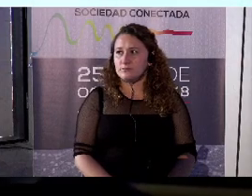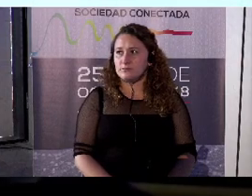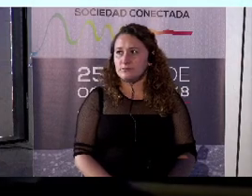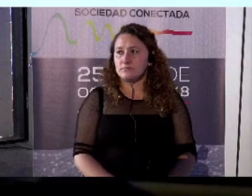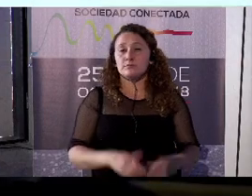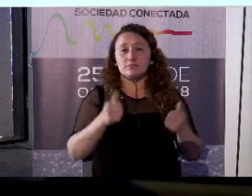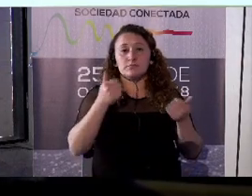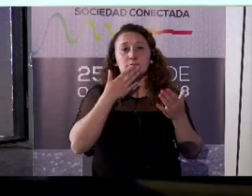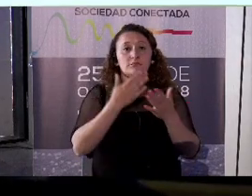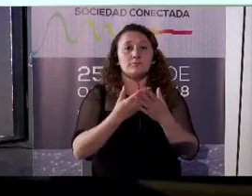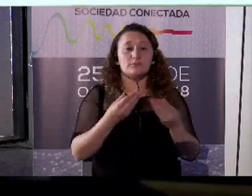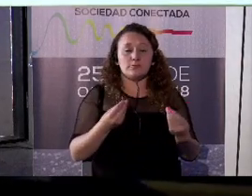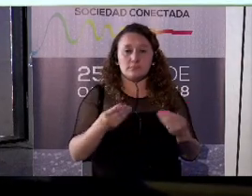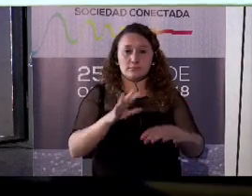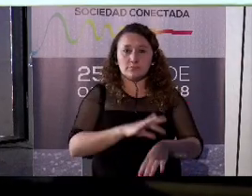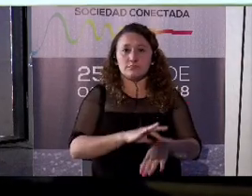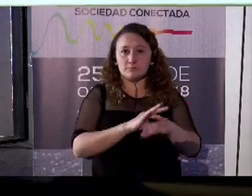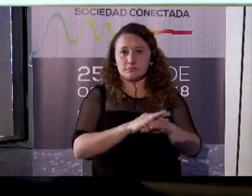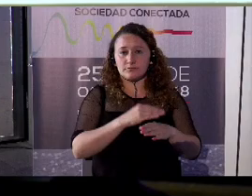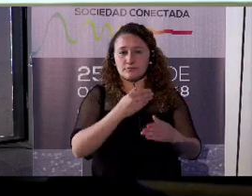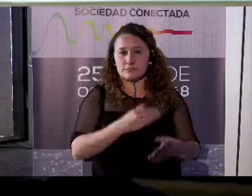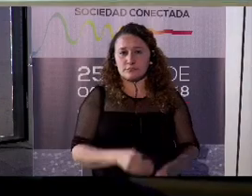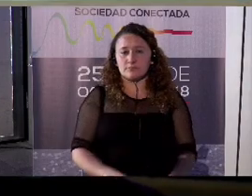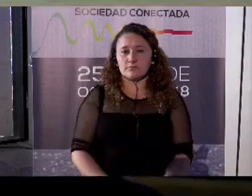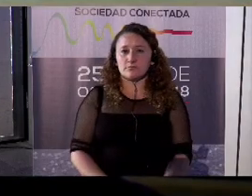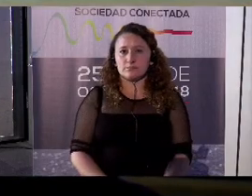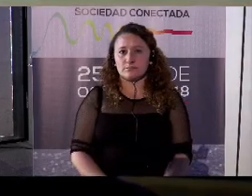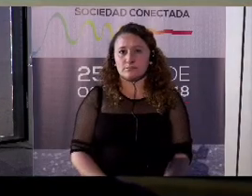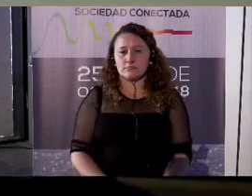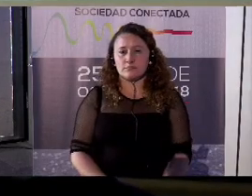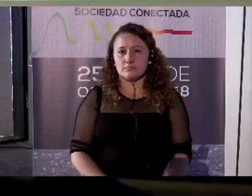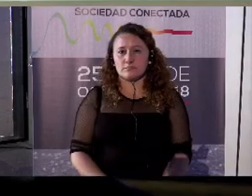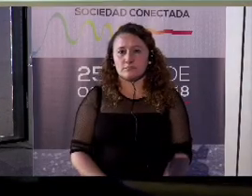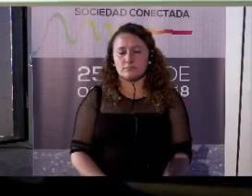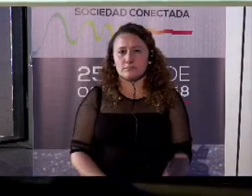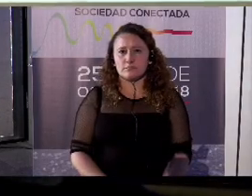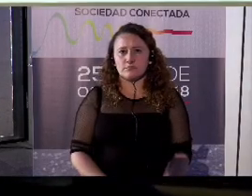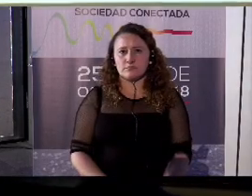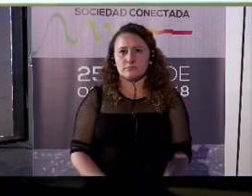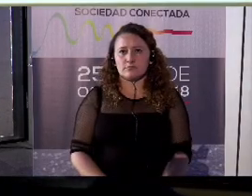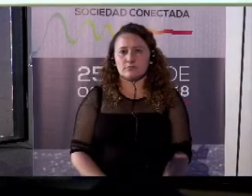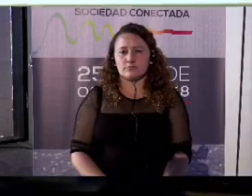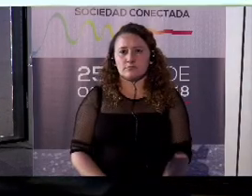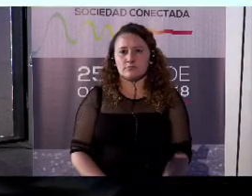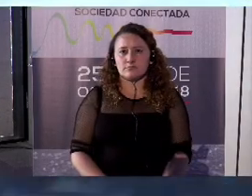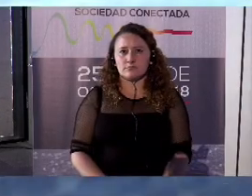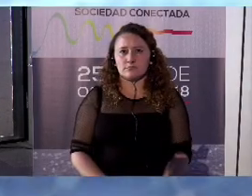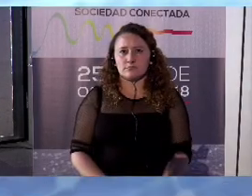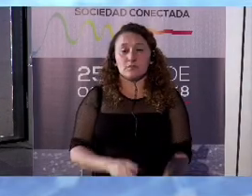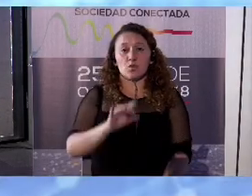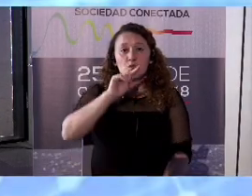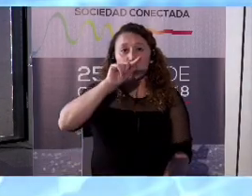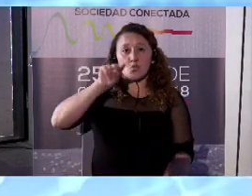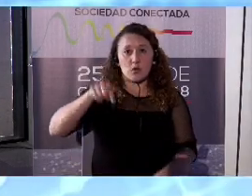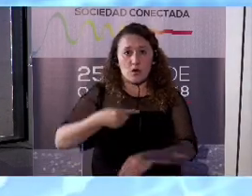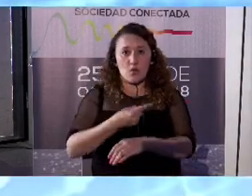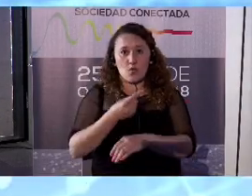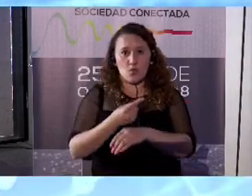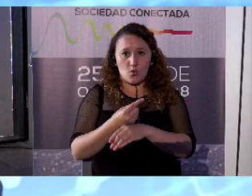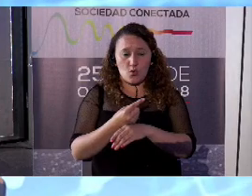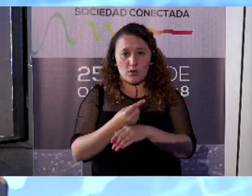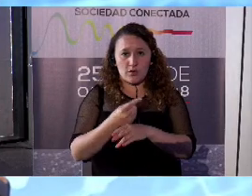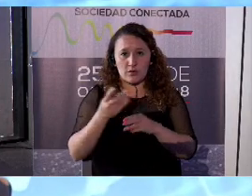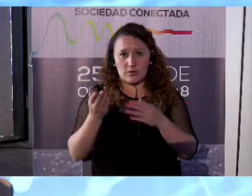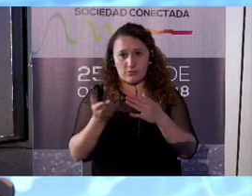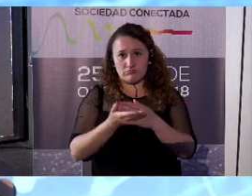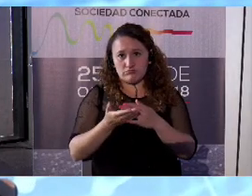bueno Muchas gracias al doctor mcua eh Ahora vamos a hacer una pausa de una hora eh Por favor